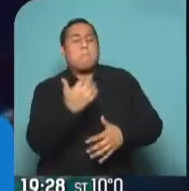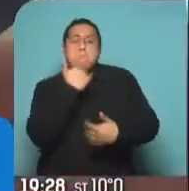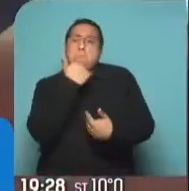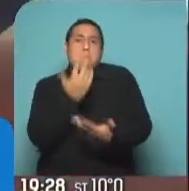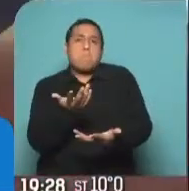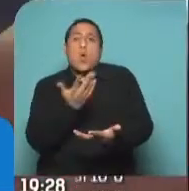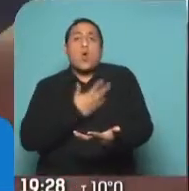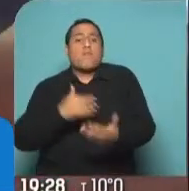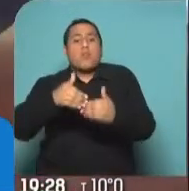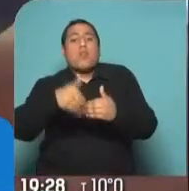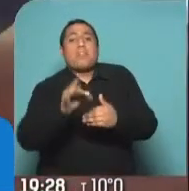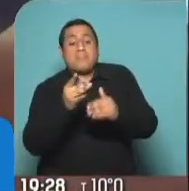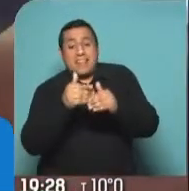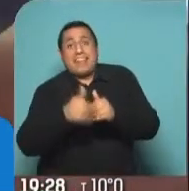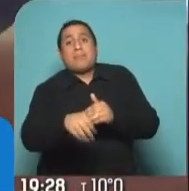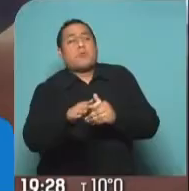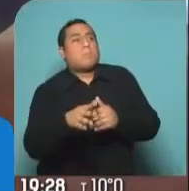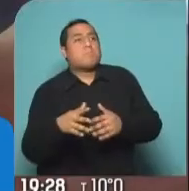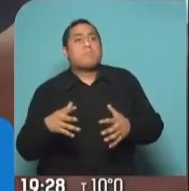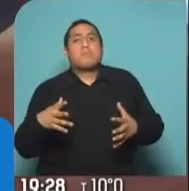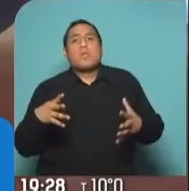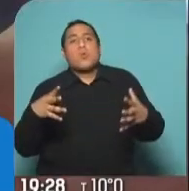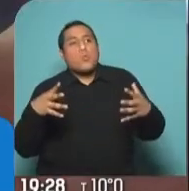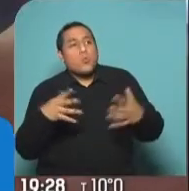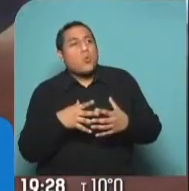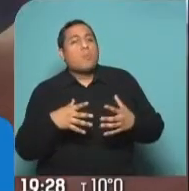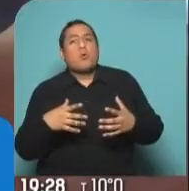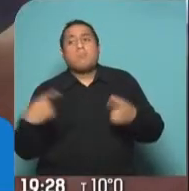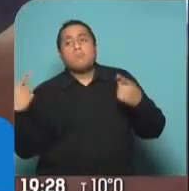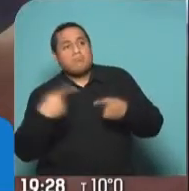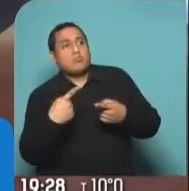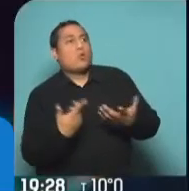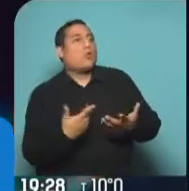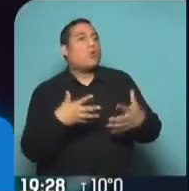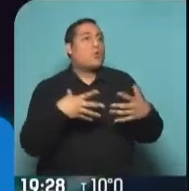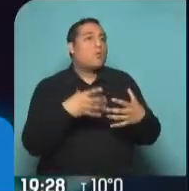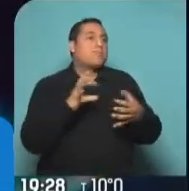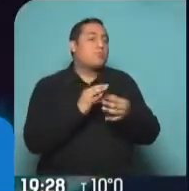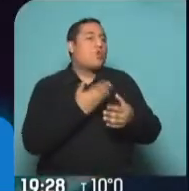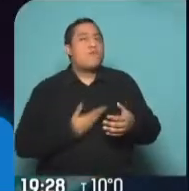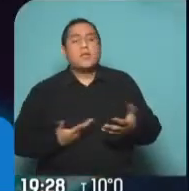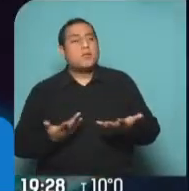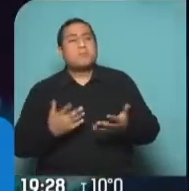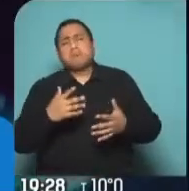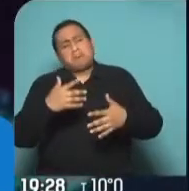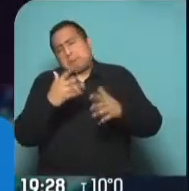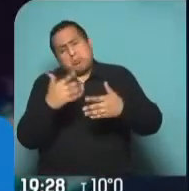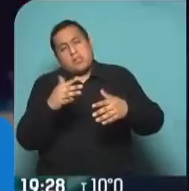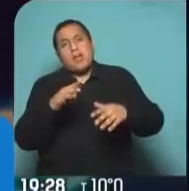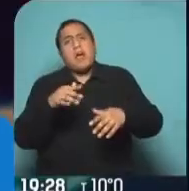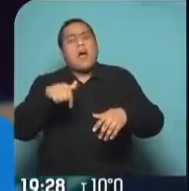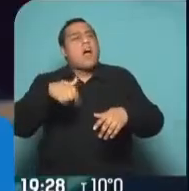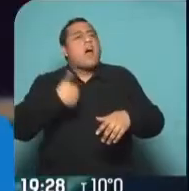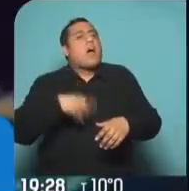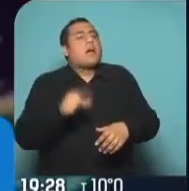después de diciembre, ya sea desde el oficialismo o alguno de los referentes de la oposición. ¿En qué situación está Argentina económica, más allá de